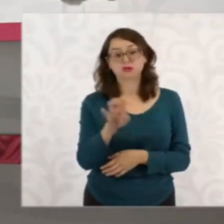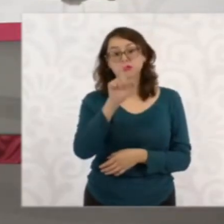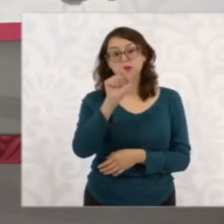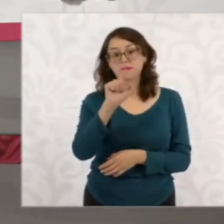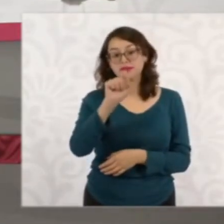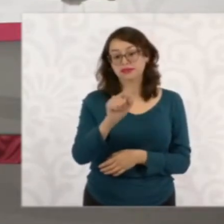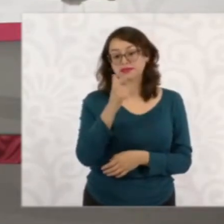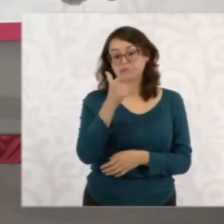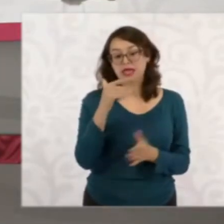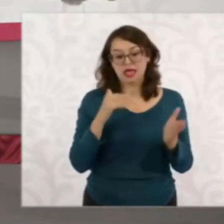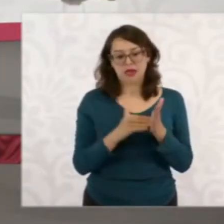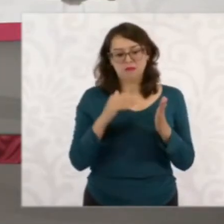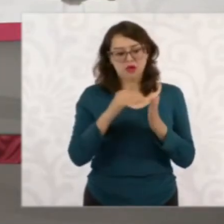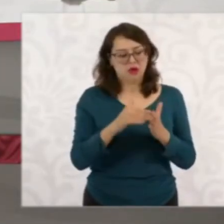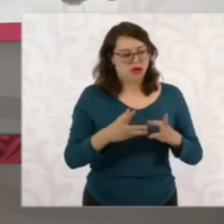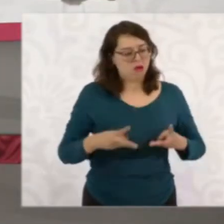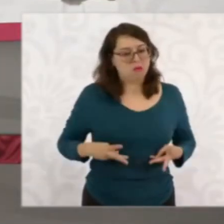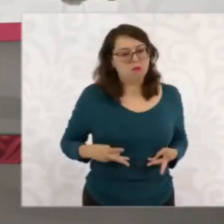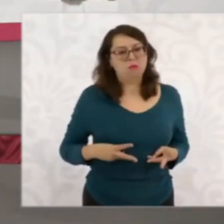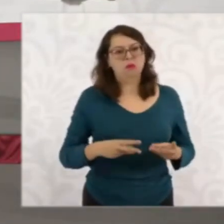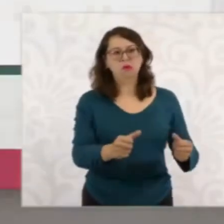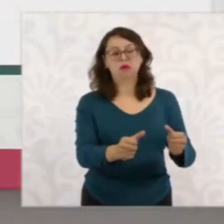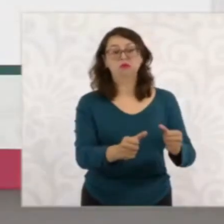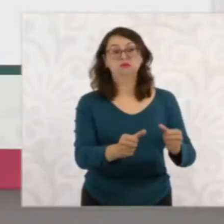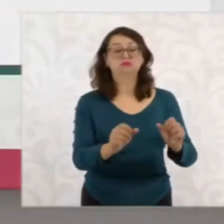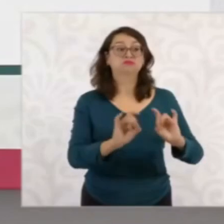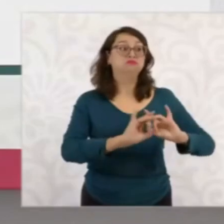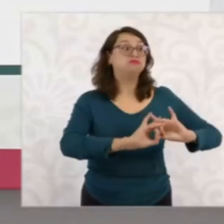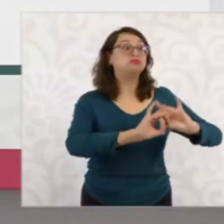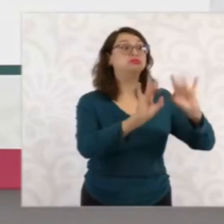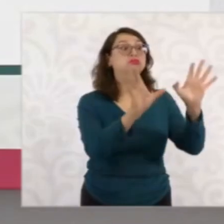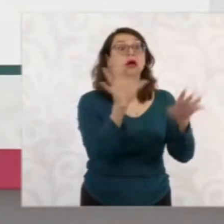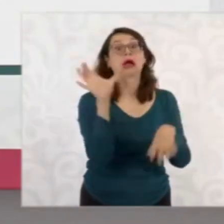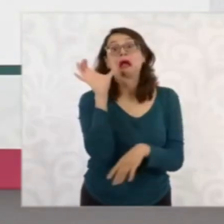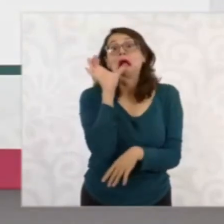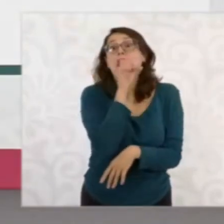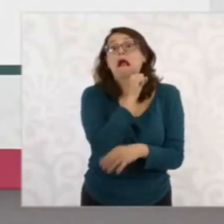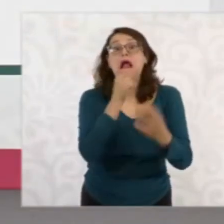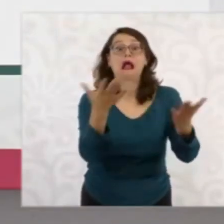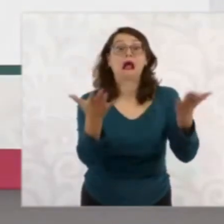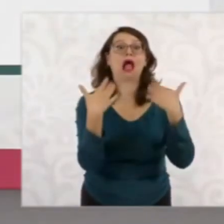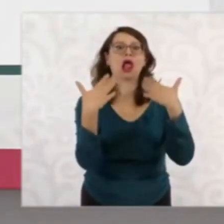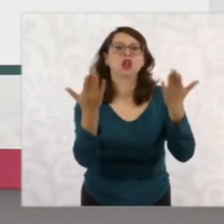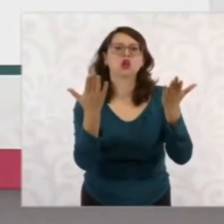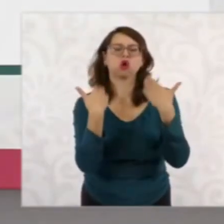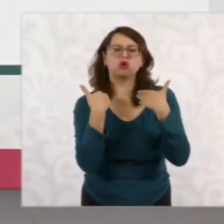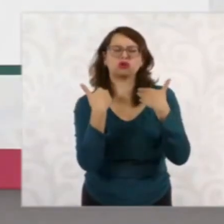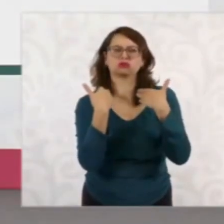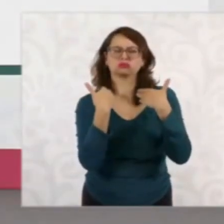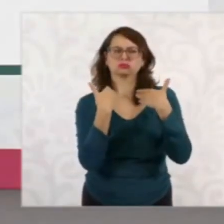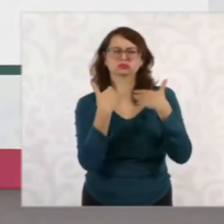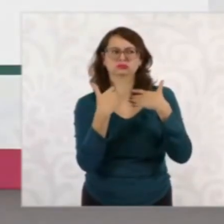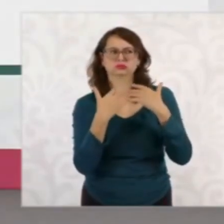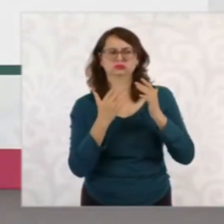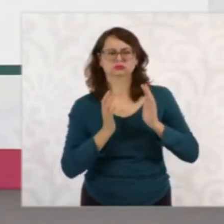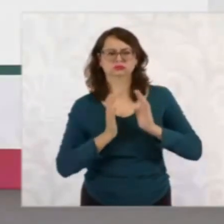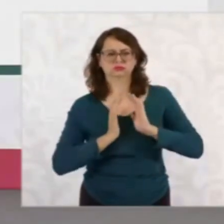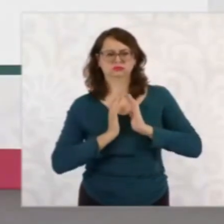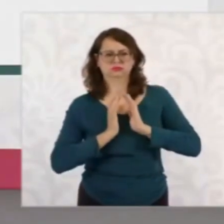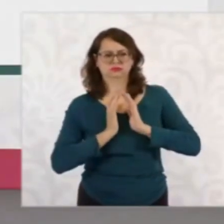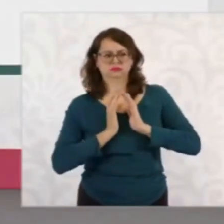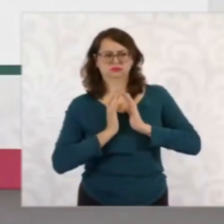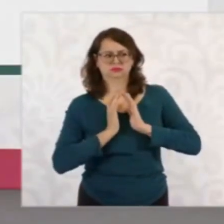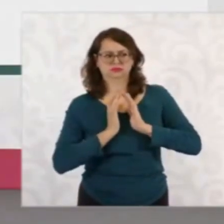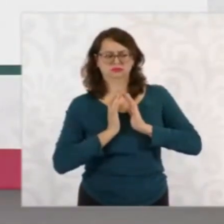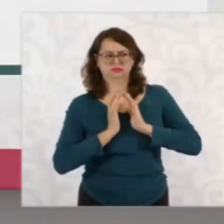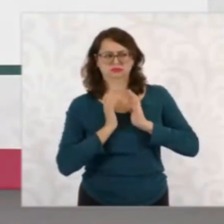millones asignados a olas de calor. O sea, uno de los gastos más grandes es por olas de calor. Sí hay deshidratación,